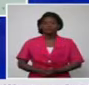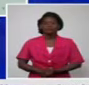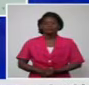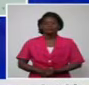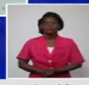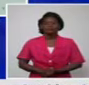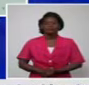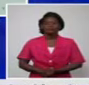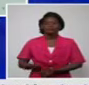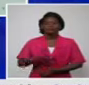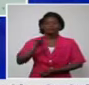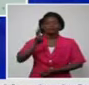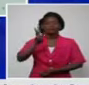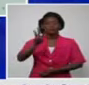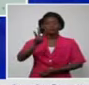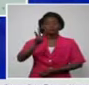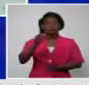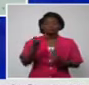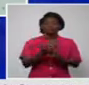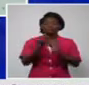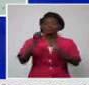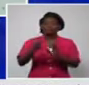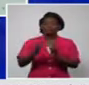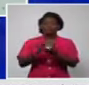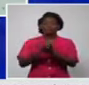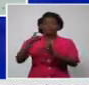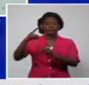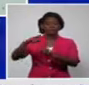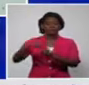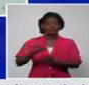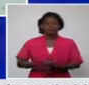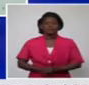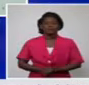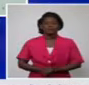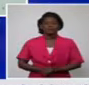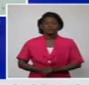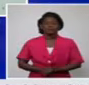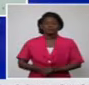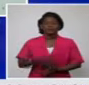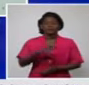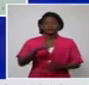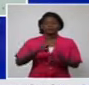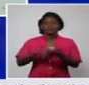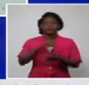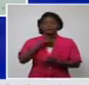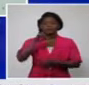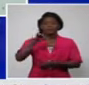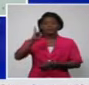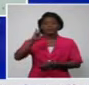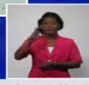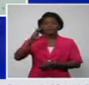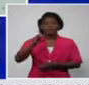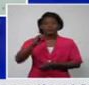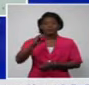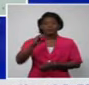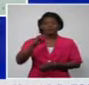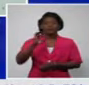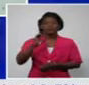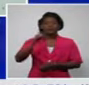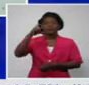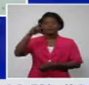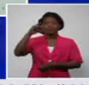3 casos autóctonos de Matanzas, Perico y Colón, 1 de cada uno. Villa